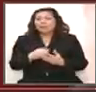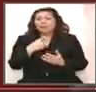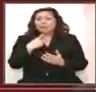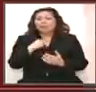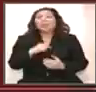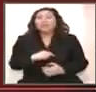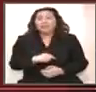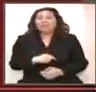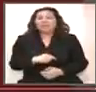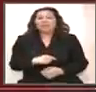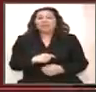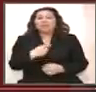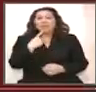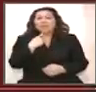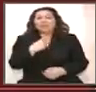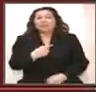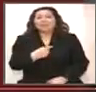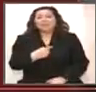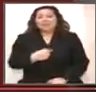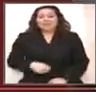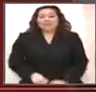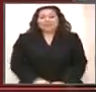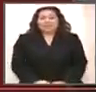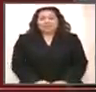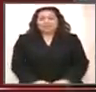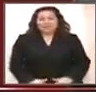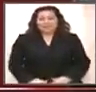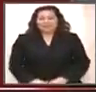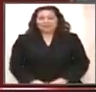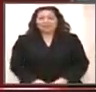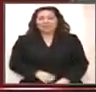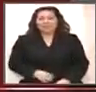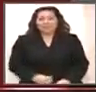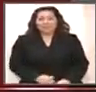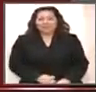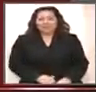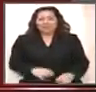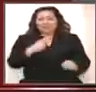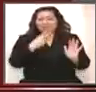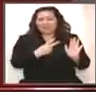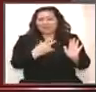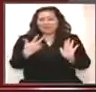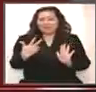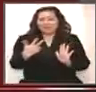de condenados. Esto representó, en relación a los